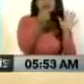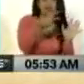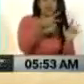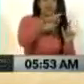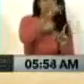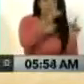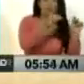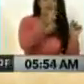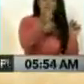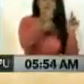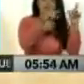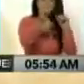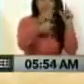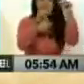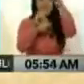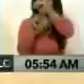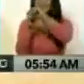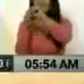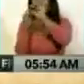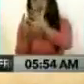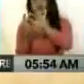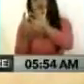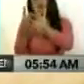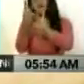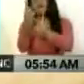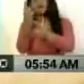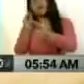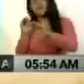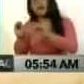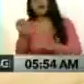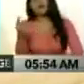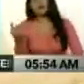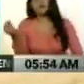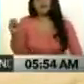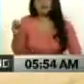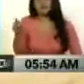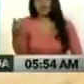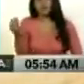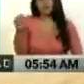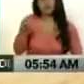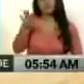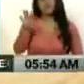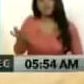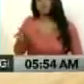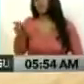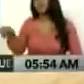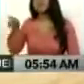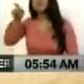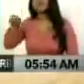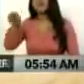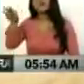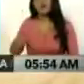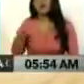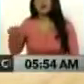lleva la bandera nacional de Venezuela se añadirá una como emblema de la provincia de Guayana, de modo que el número de